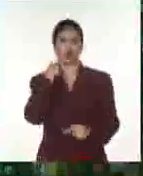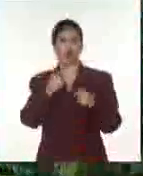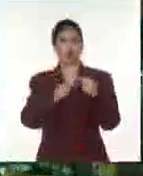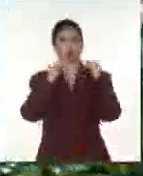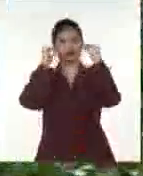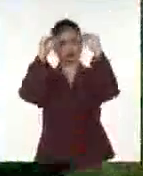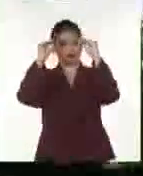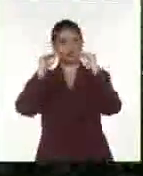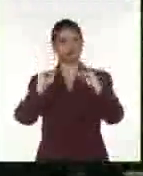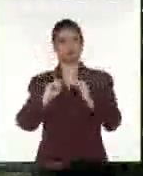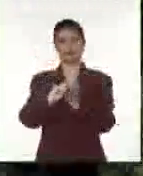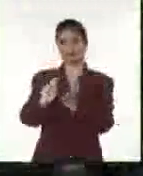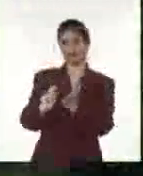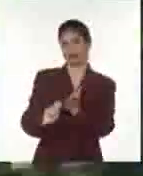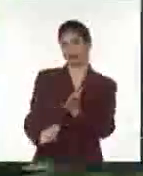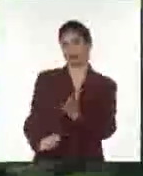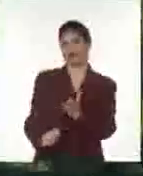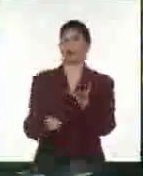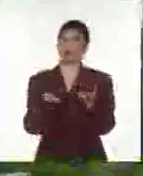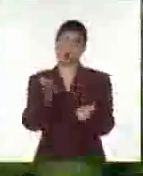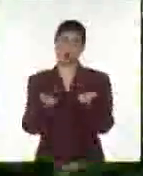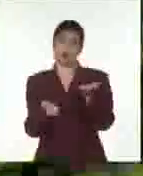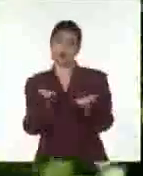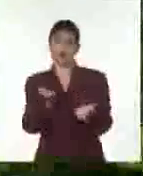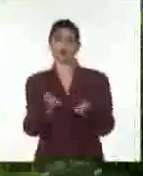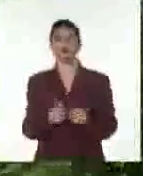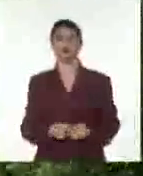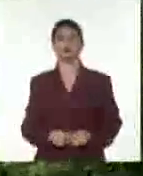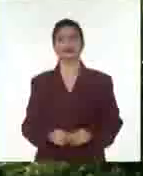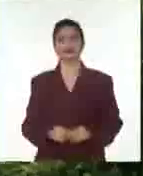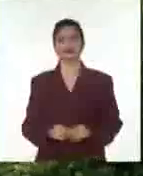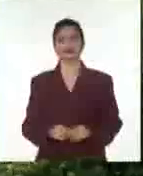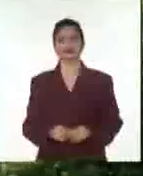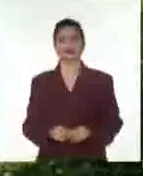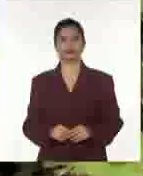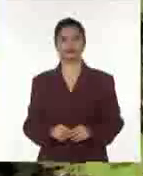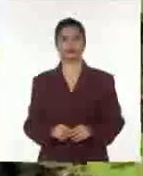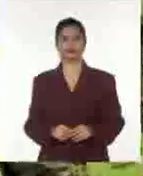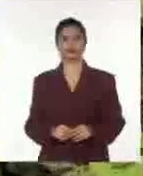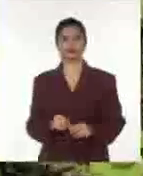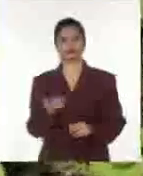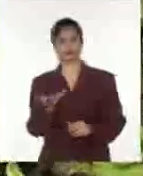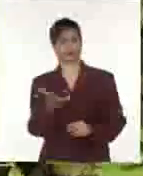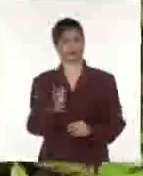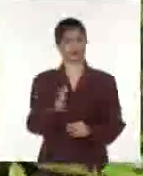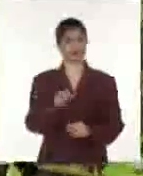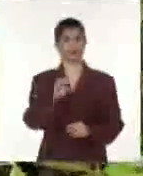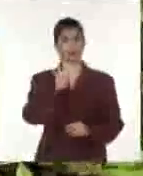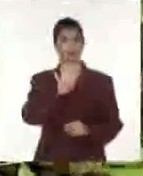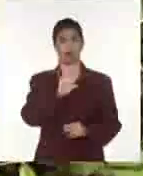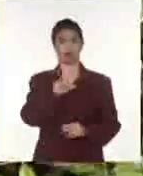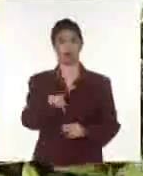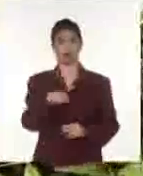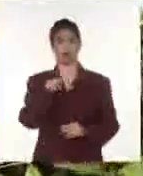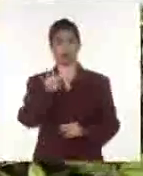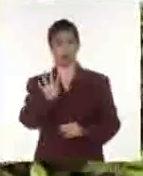Tenemos que el ecosistema de manglar de esta área, que abarca aproximadamente 4.4